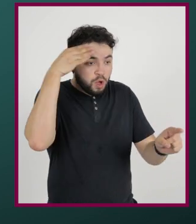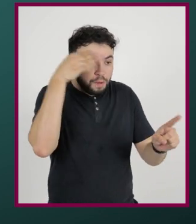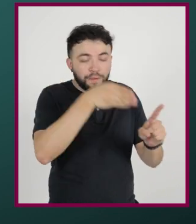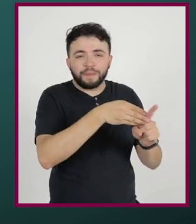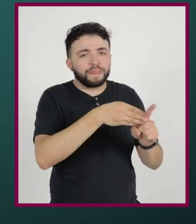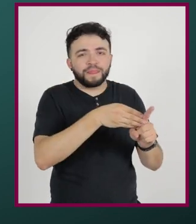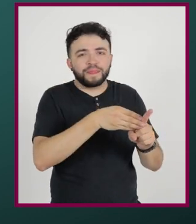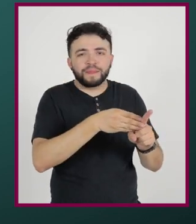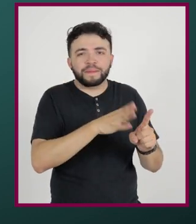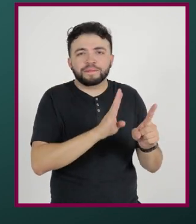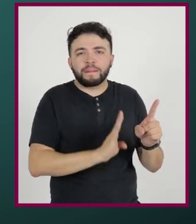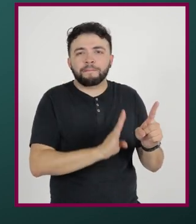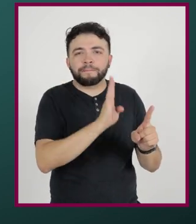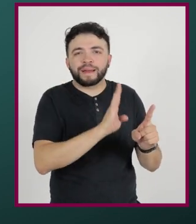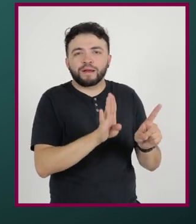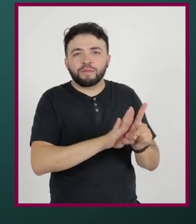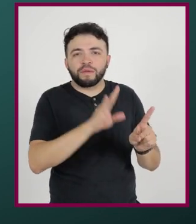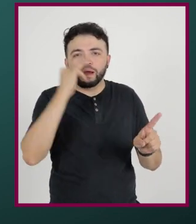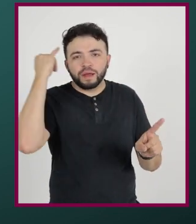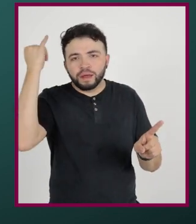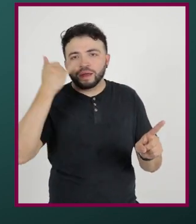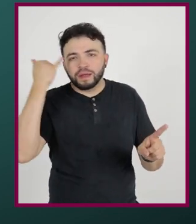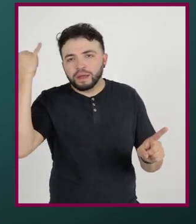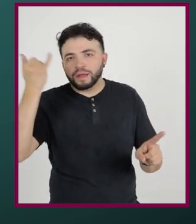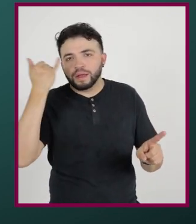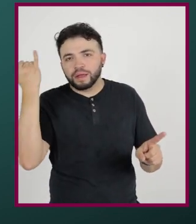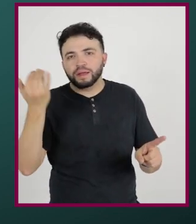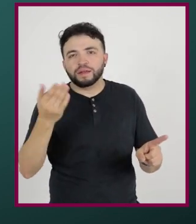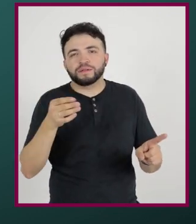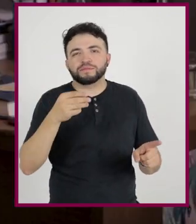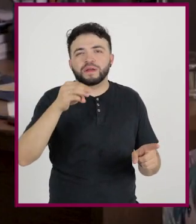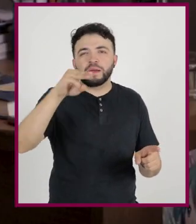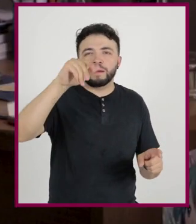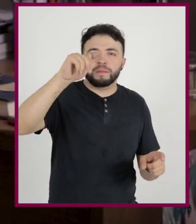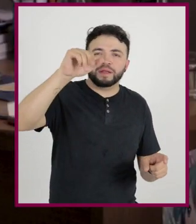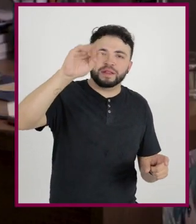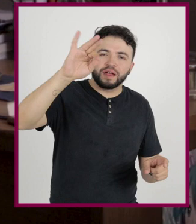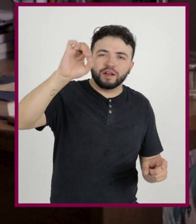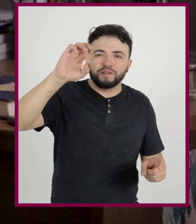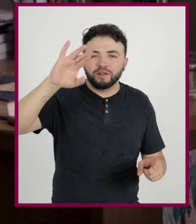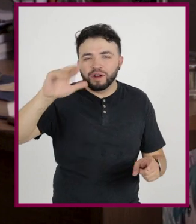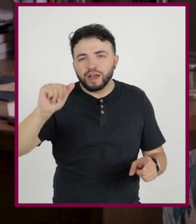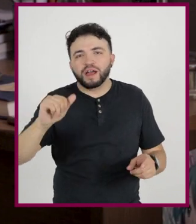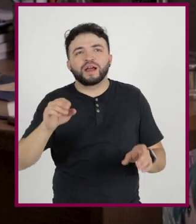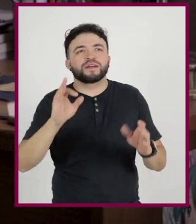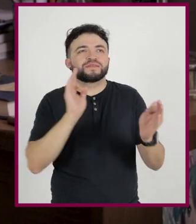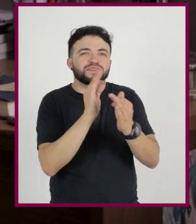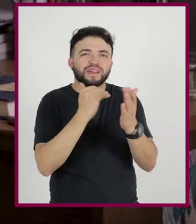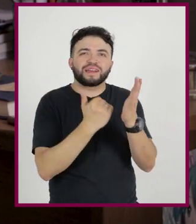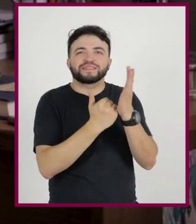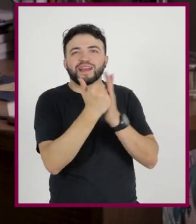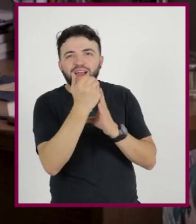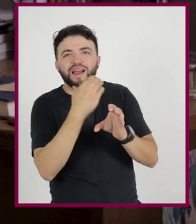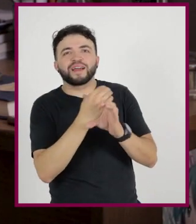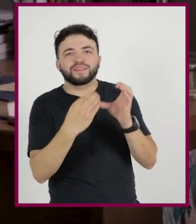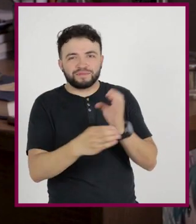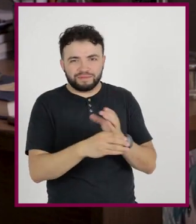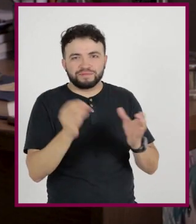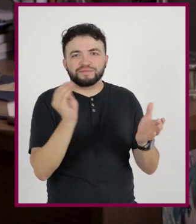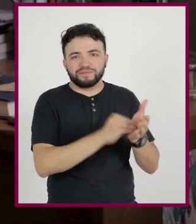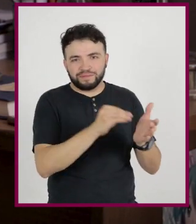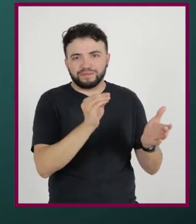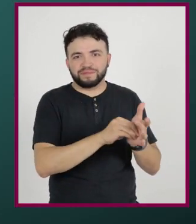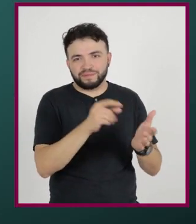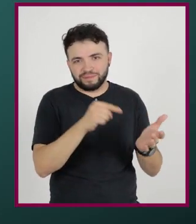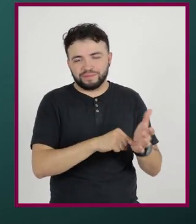y objetivo, sino simbólico. Esto requiere de recursos literarios como la metáfora, la comparación, la exageración y otras